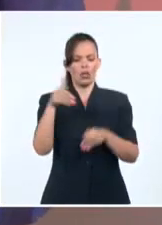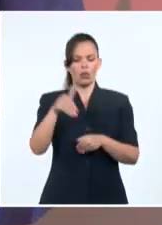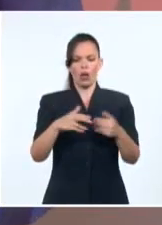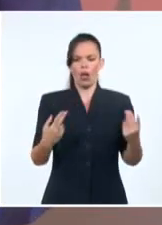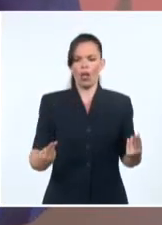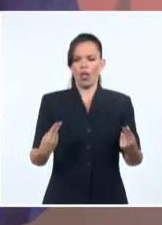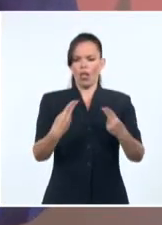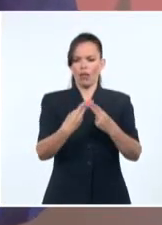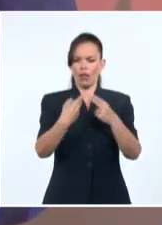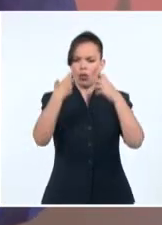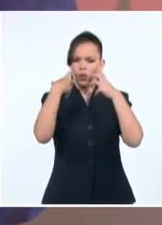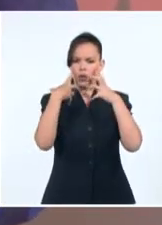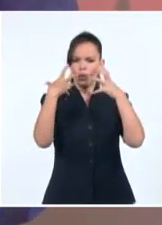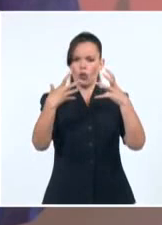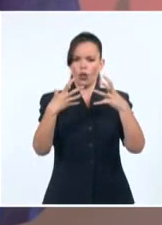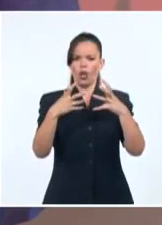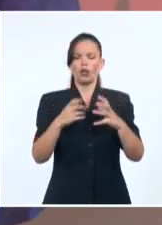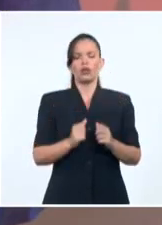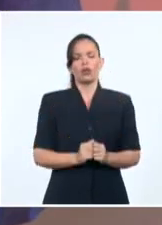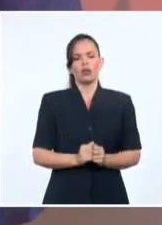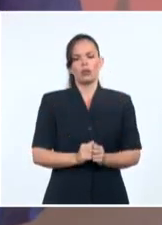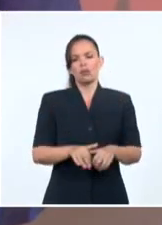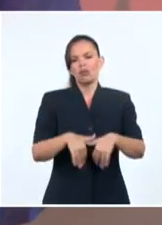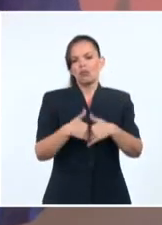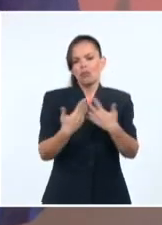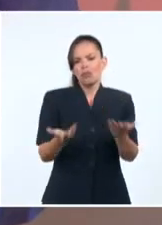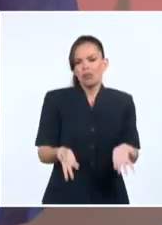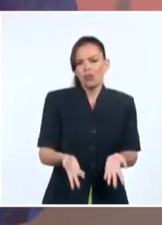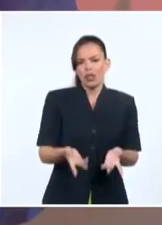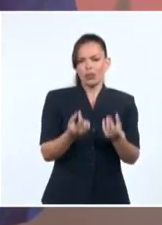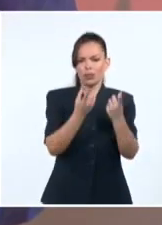económico excepcional que nos permitirá